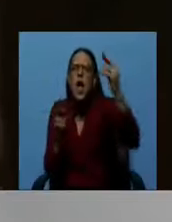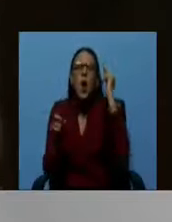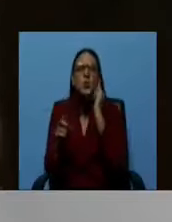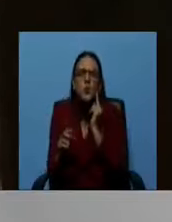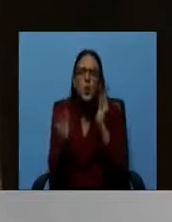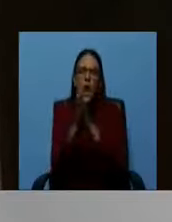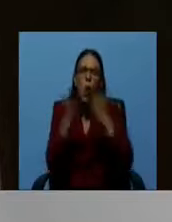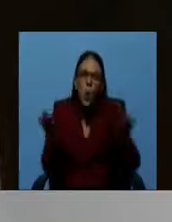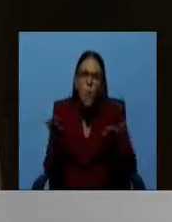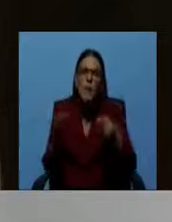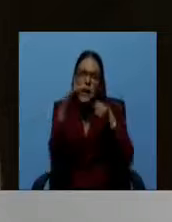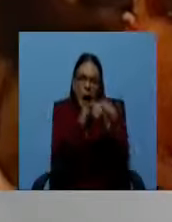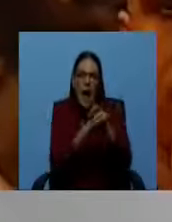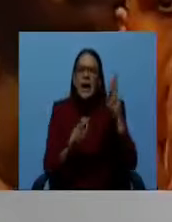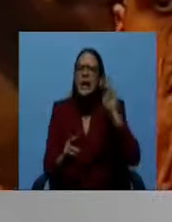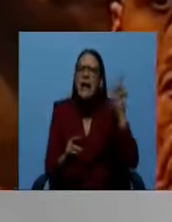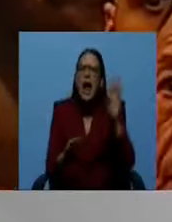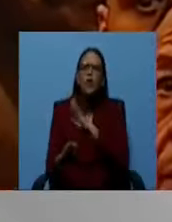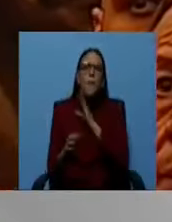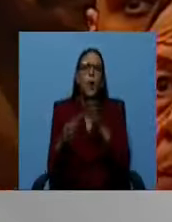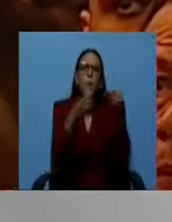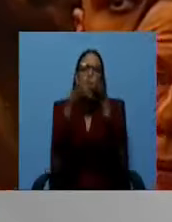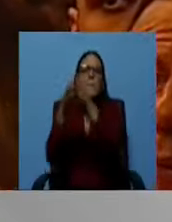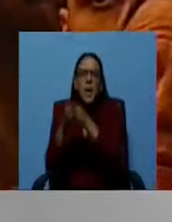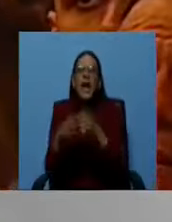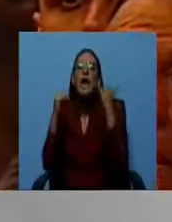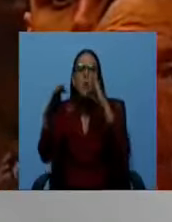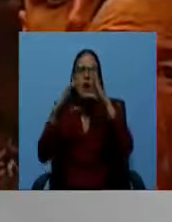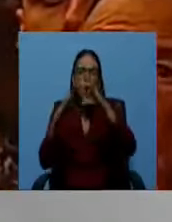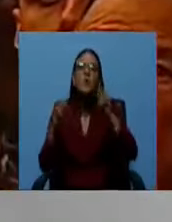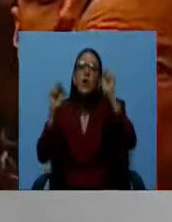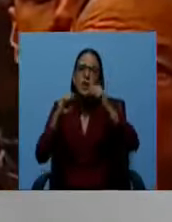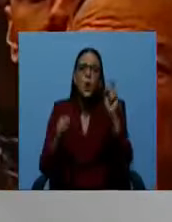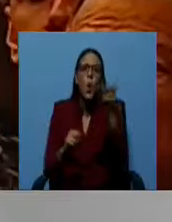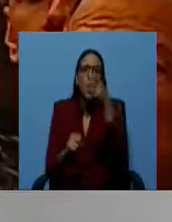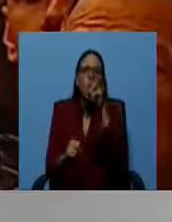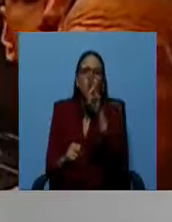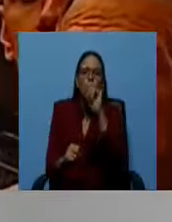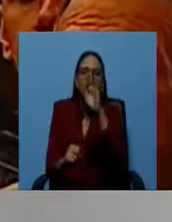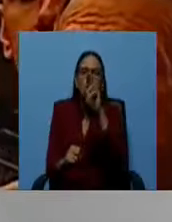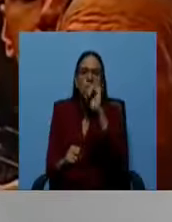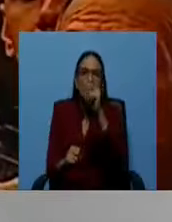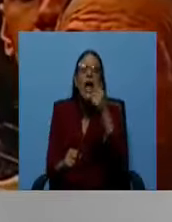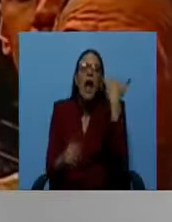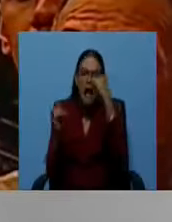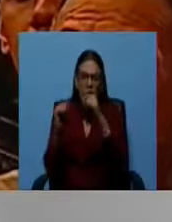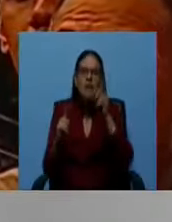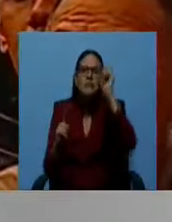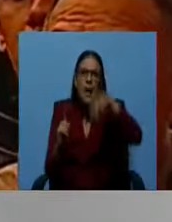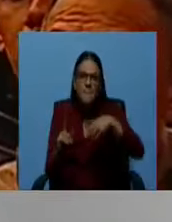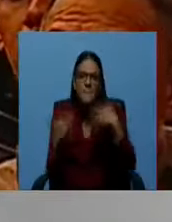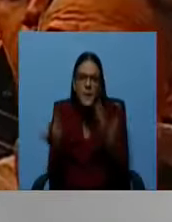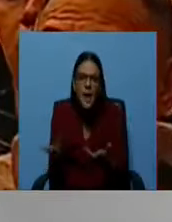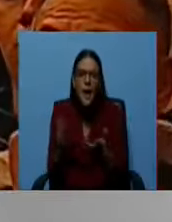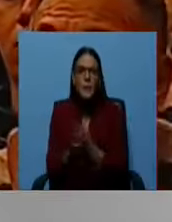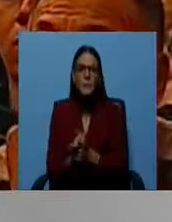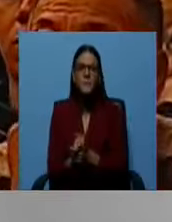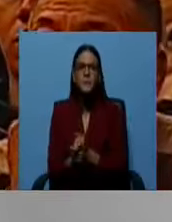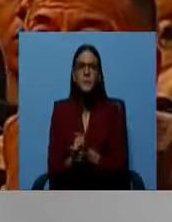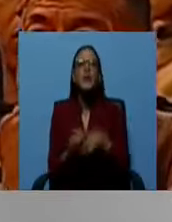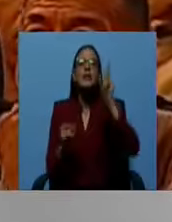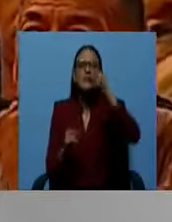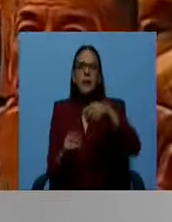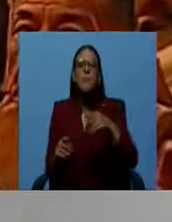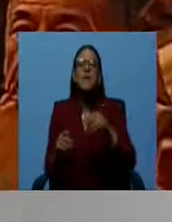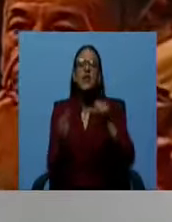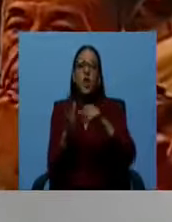Cumaná. Estuvimos también en Guiria, frontera de Trinidad y Tobago, estuvimos también en los Nevados,